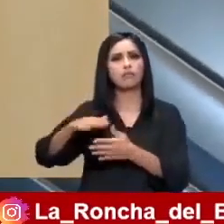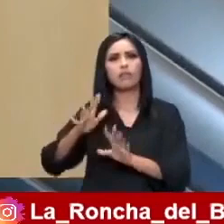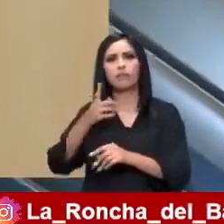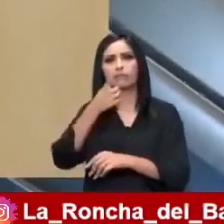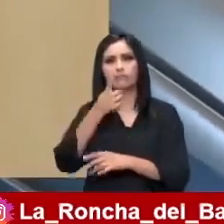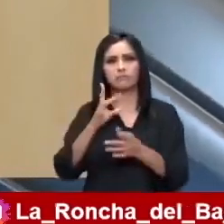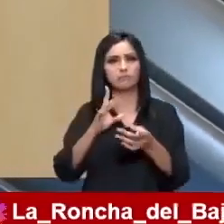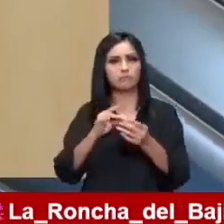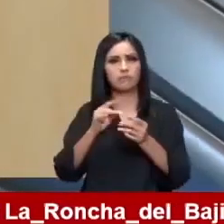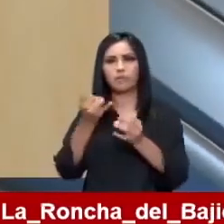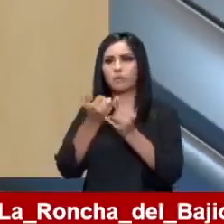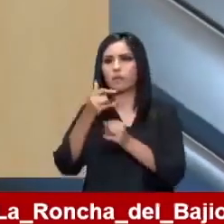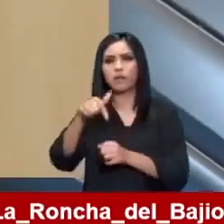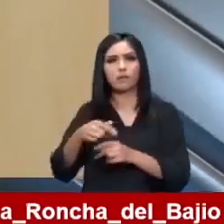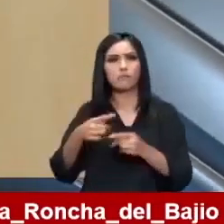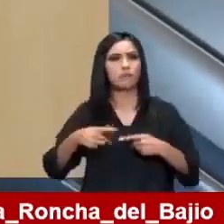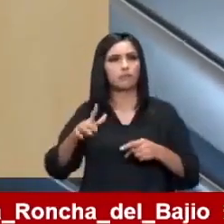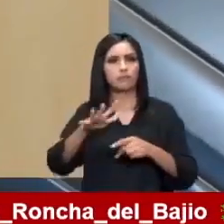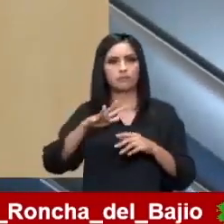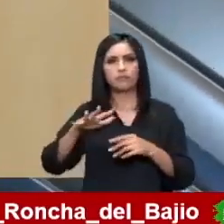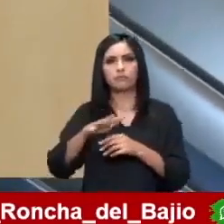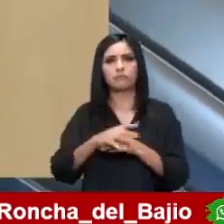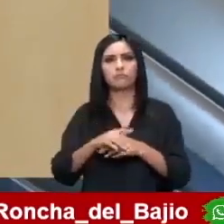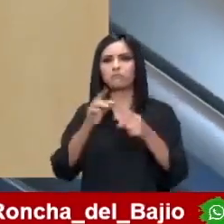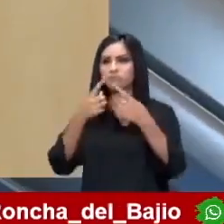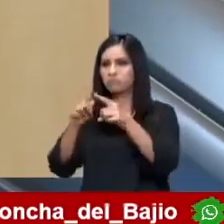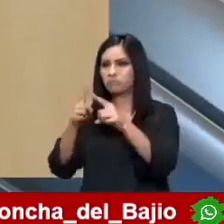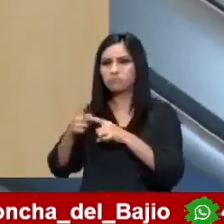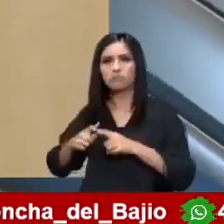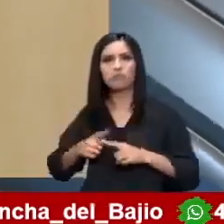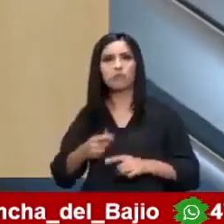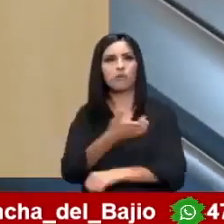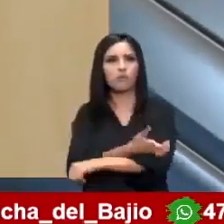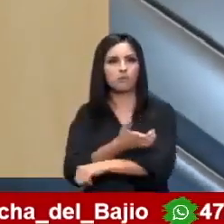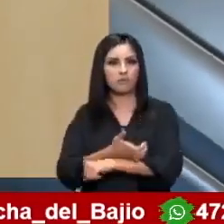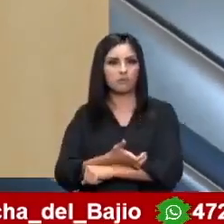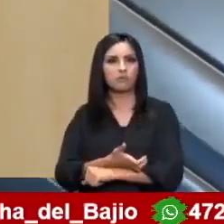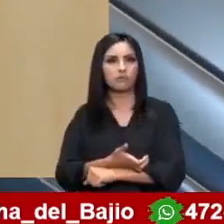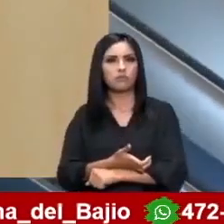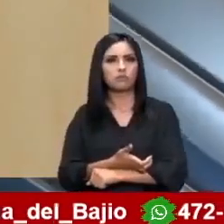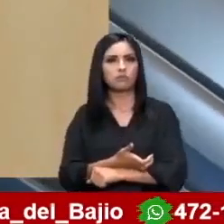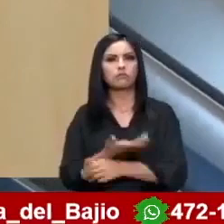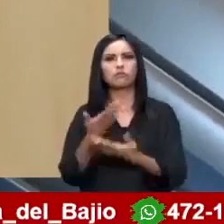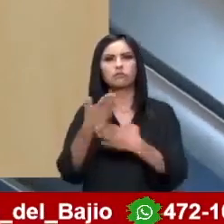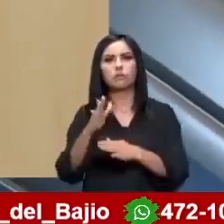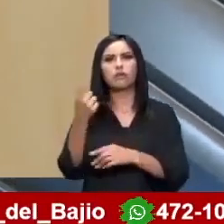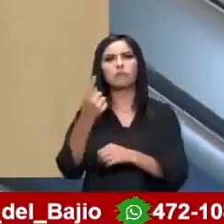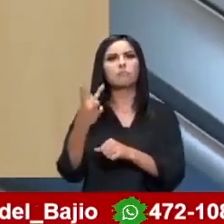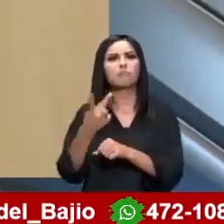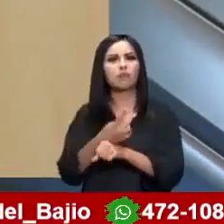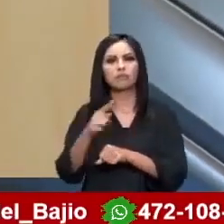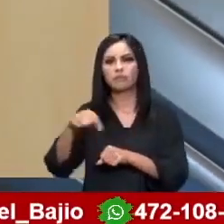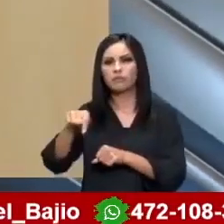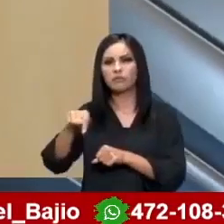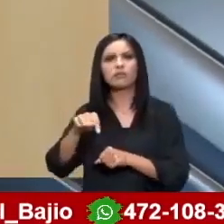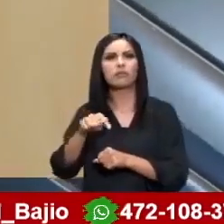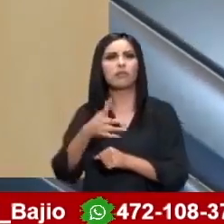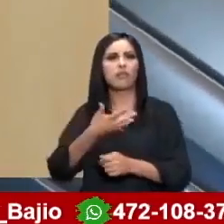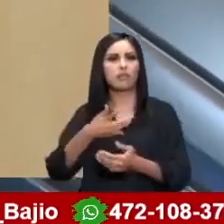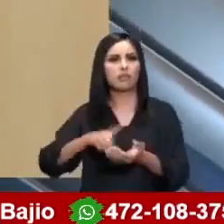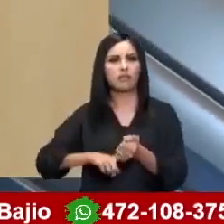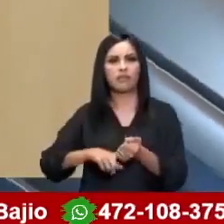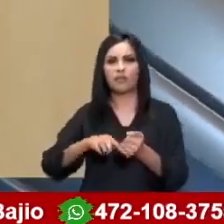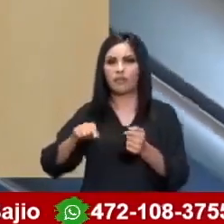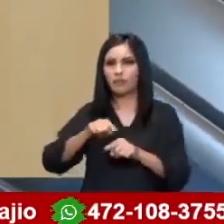en esta misma Tribuna varias y varios compañeros sobre lo que sucede en las zonas que se